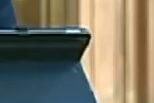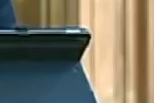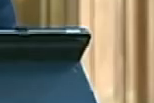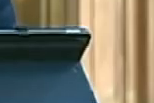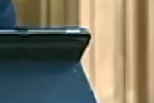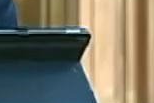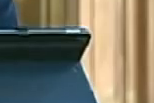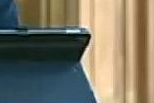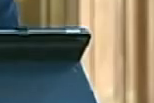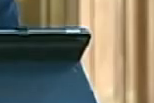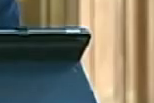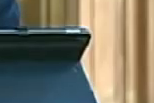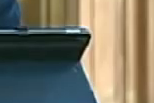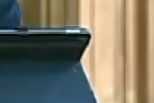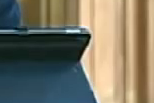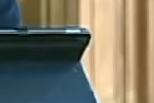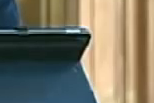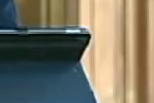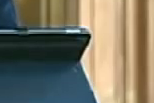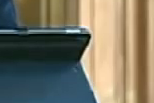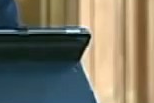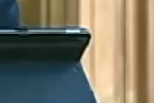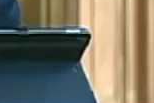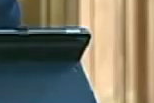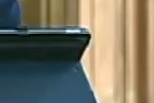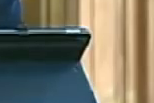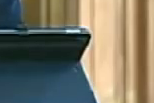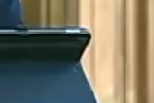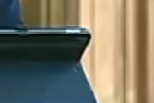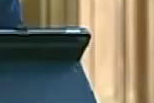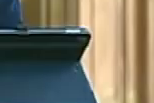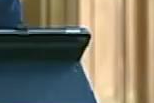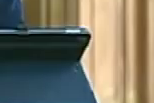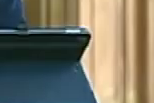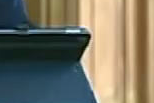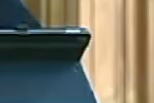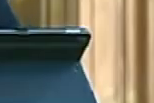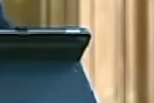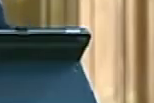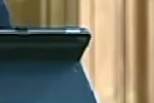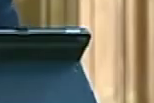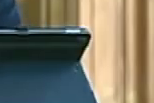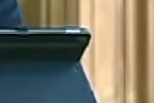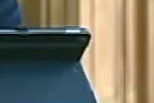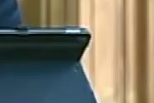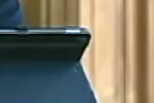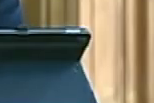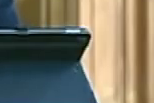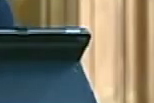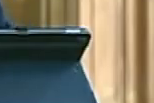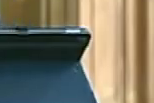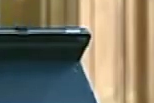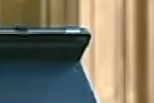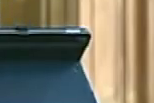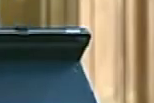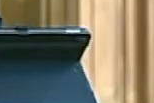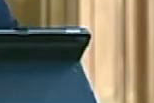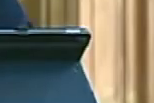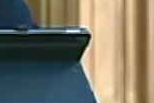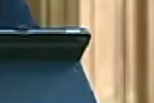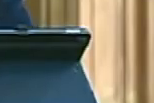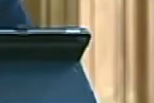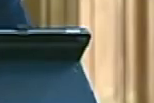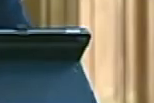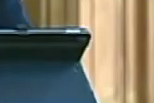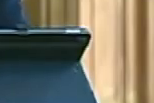de esas pruebas precisamente que son ya pruebas resultados de la búsqueda de la búsqueda de síntomas